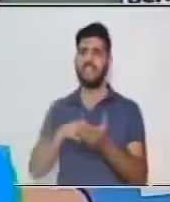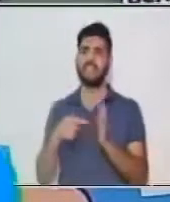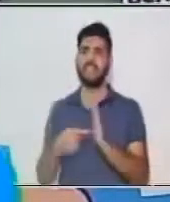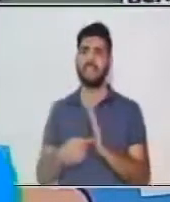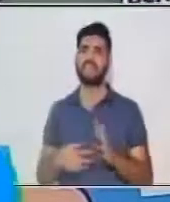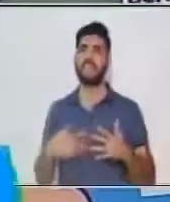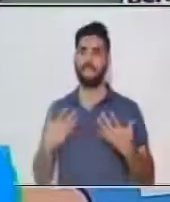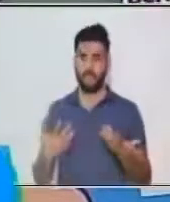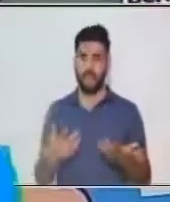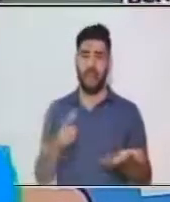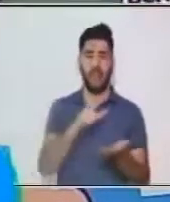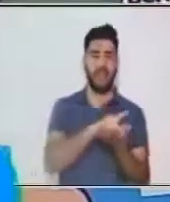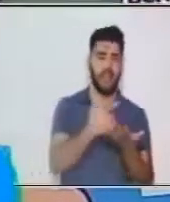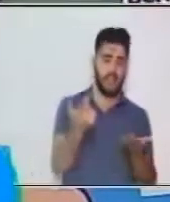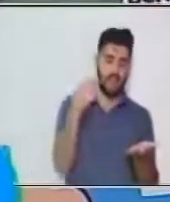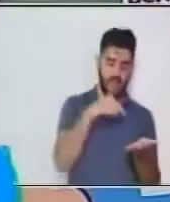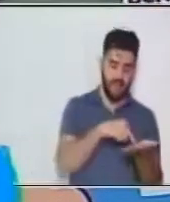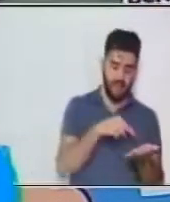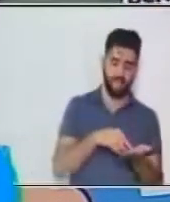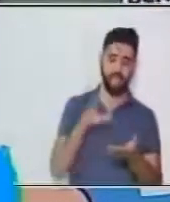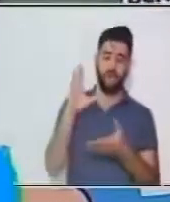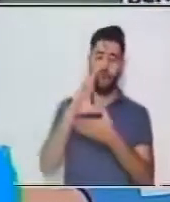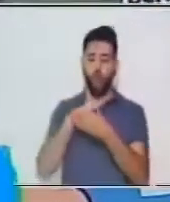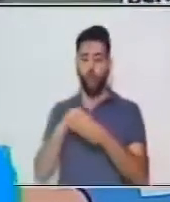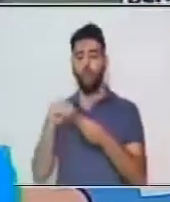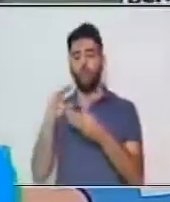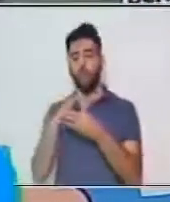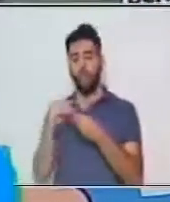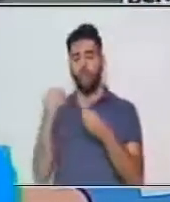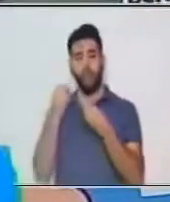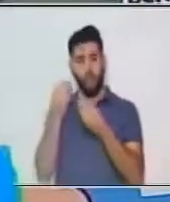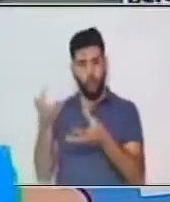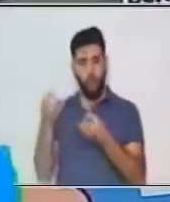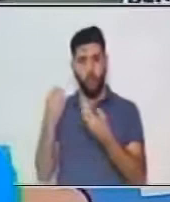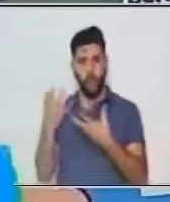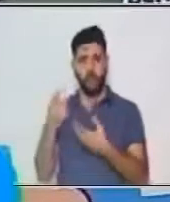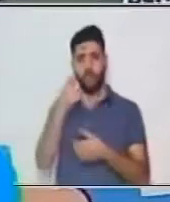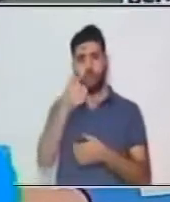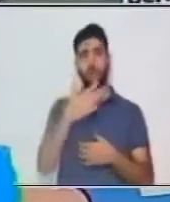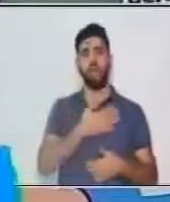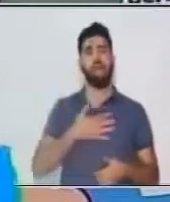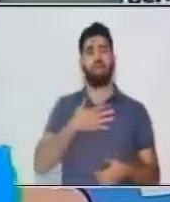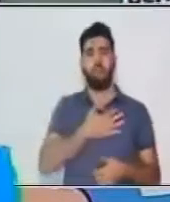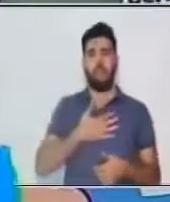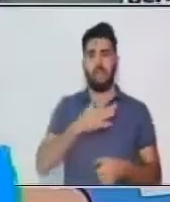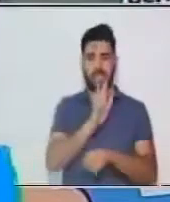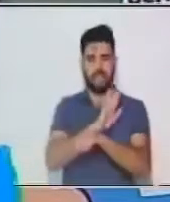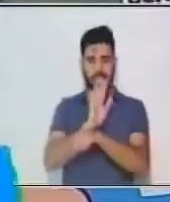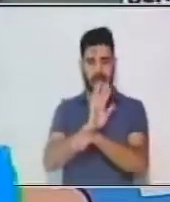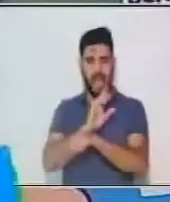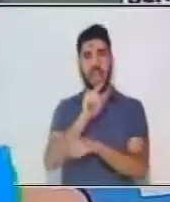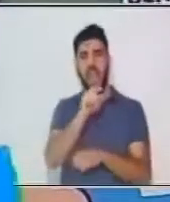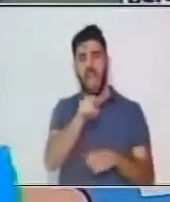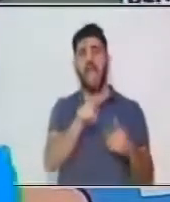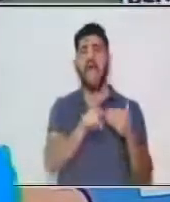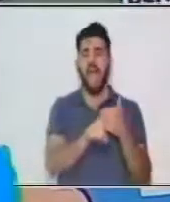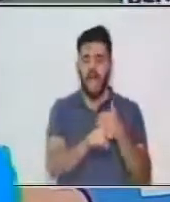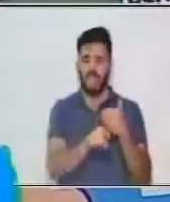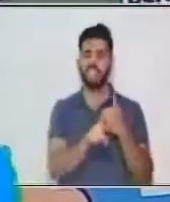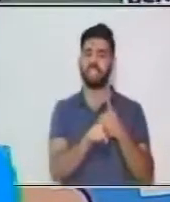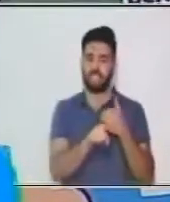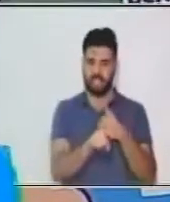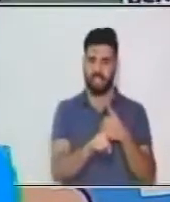En los libros de texto, en los cuentos, inclusive en las caricaturas que tú observas en la tele, las utilizan. ¿Y de qué forma las